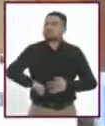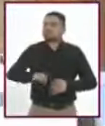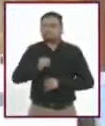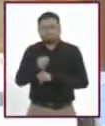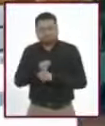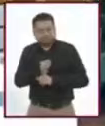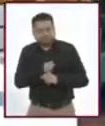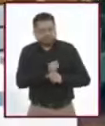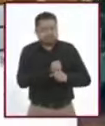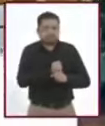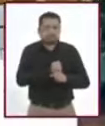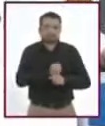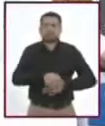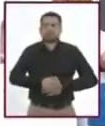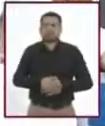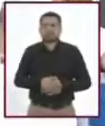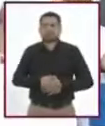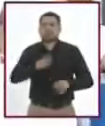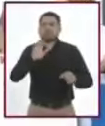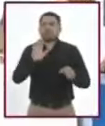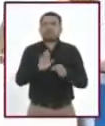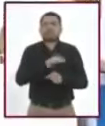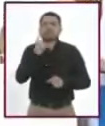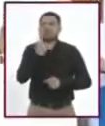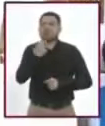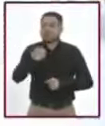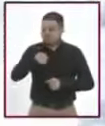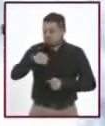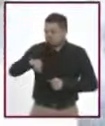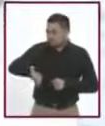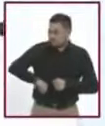investigar? ¿Por qué me interesa?